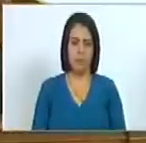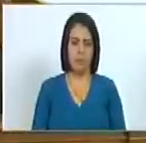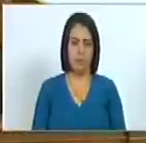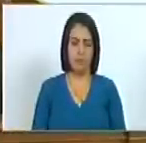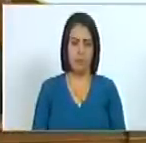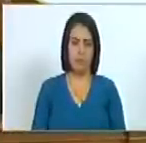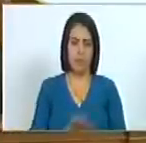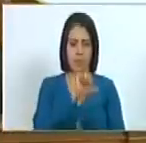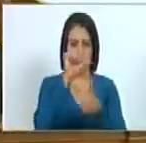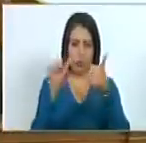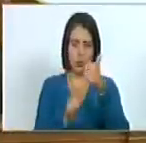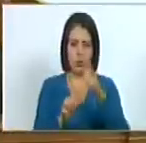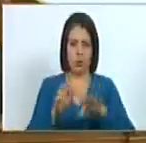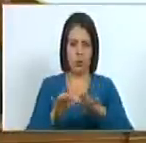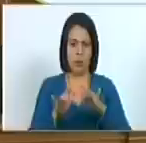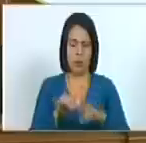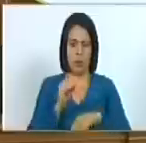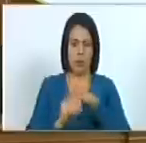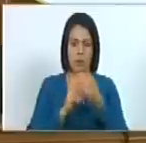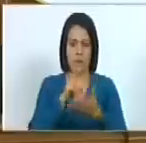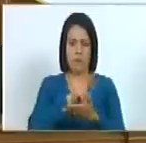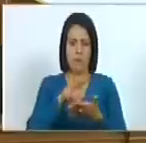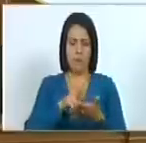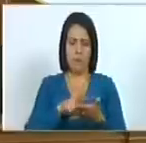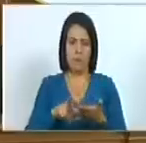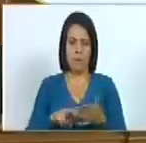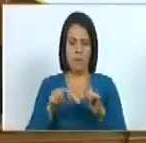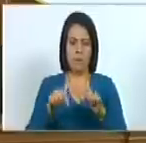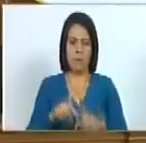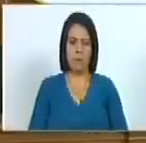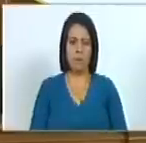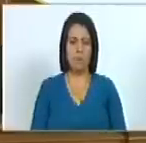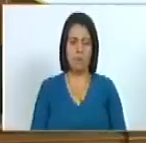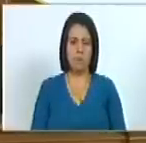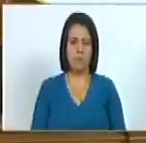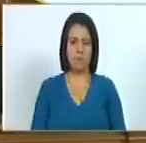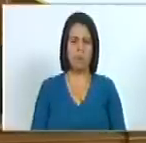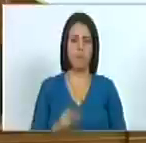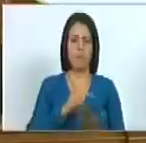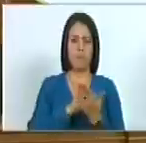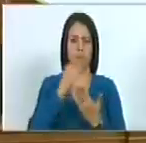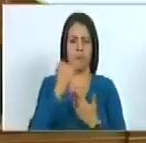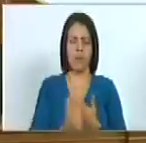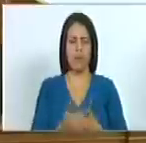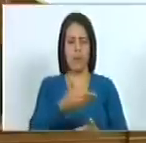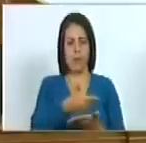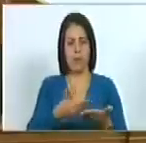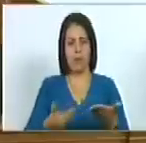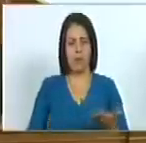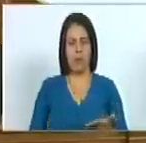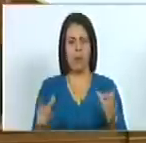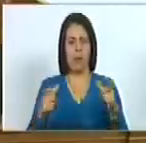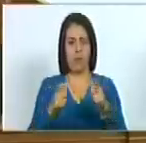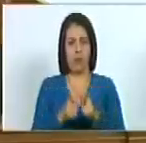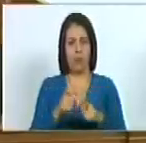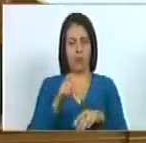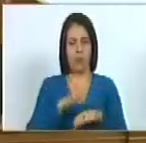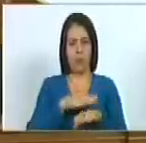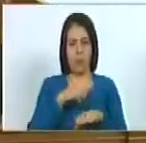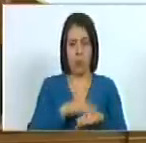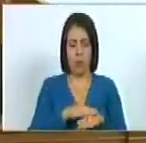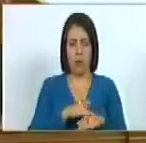Ciudadana subsecretaria, sírvase dar lectura del proyecto de acta de la sesión ordinaria del día